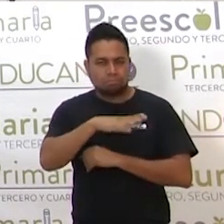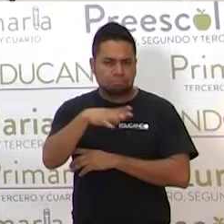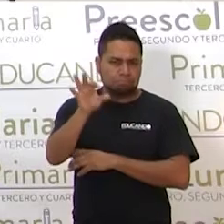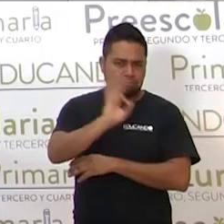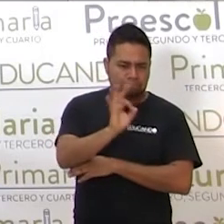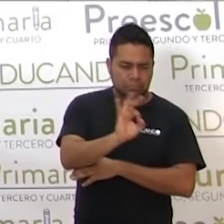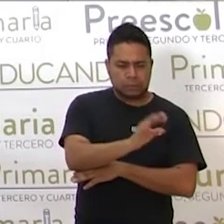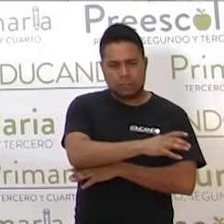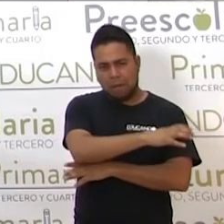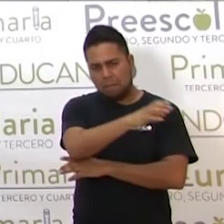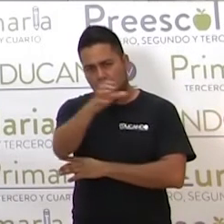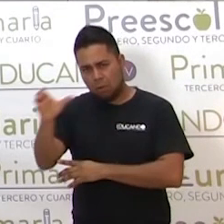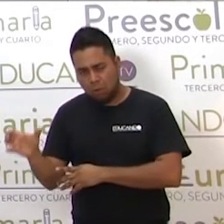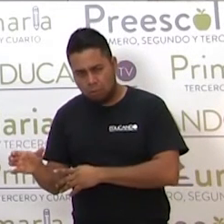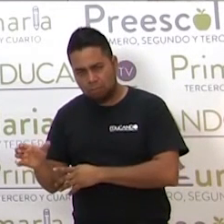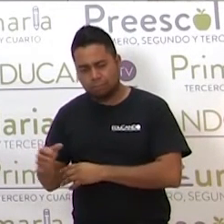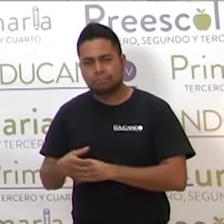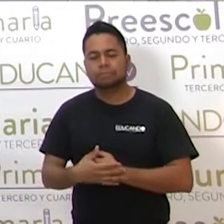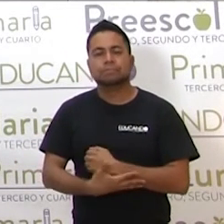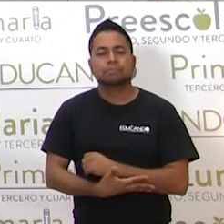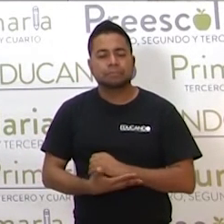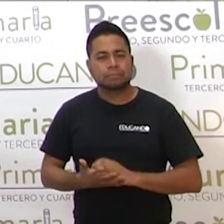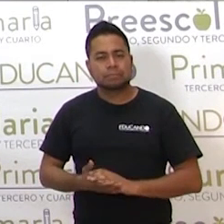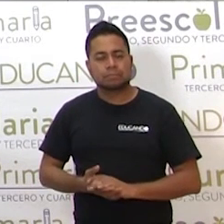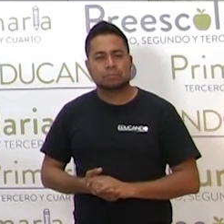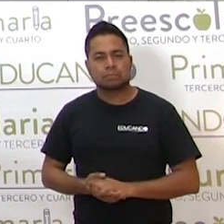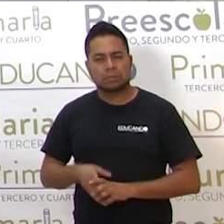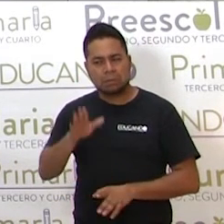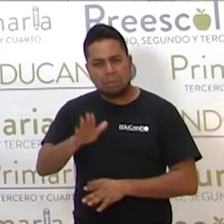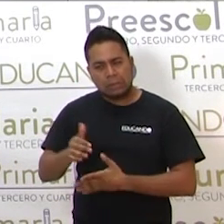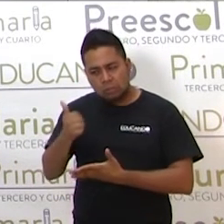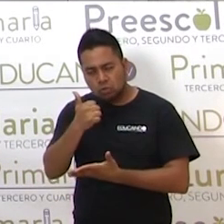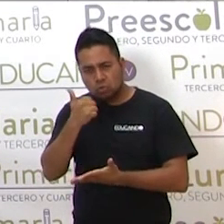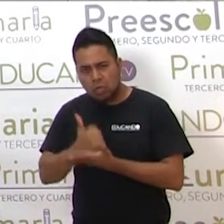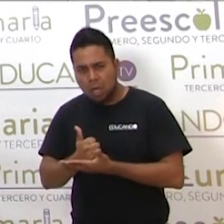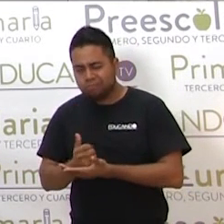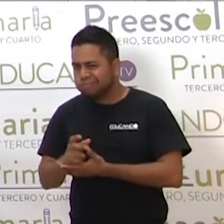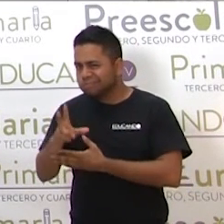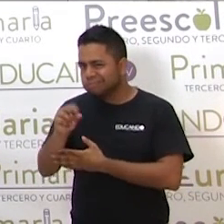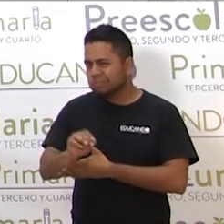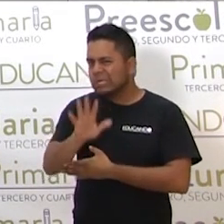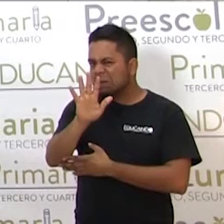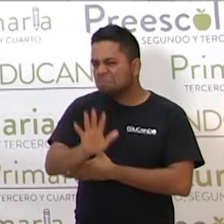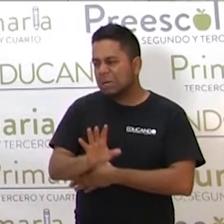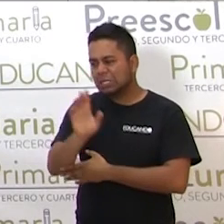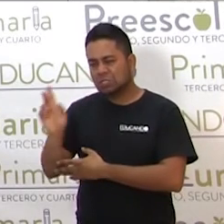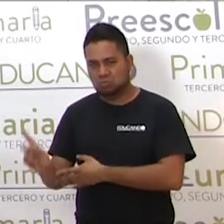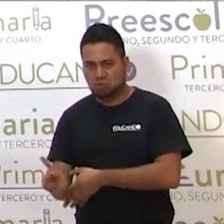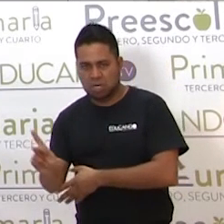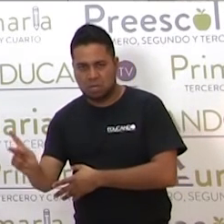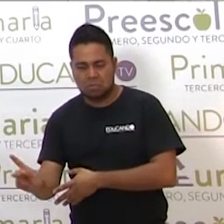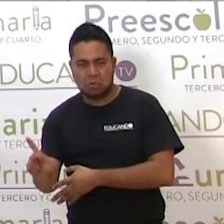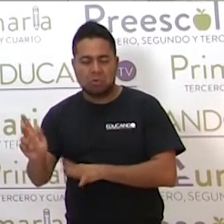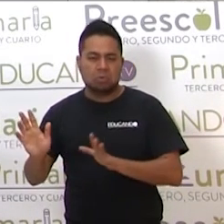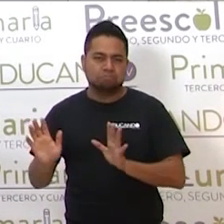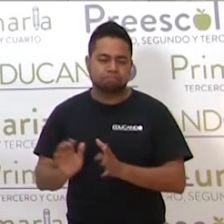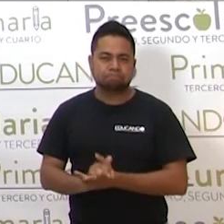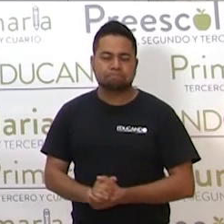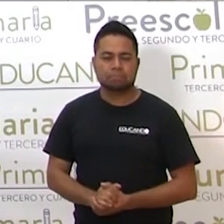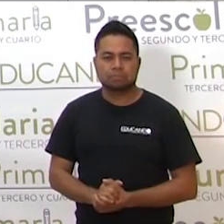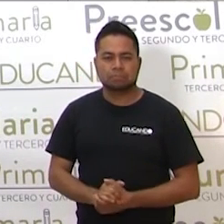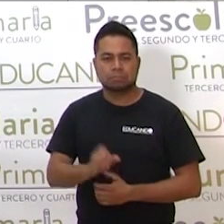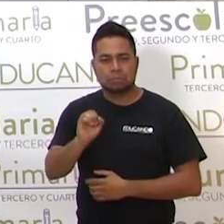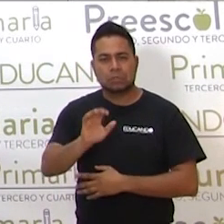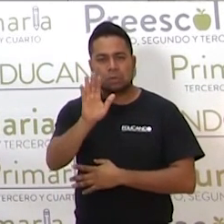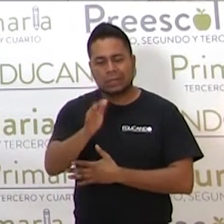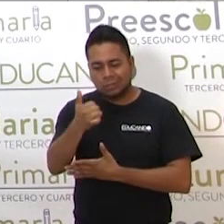vez. No parece ser una ciudad, es más bien un pueblo o tal vez una